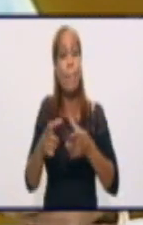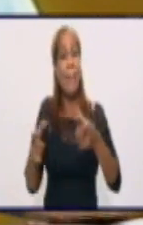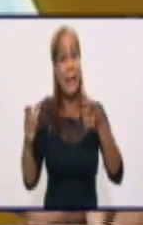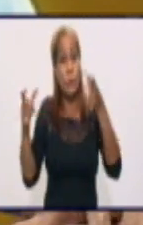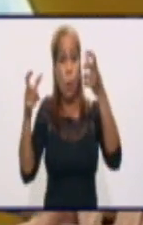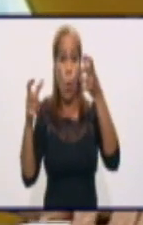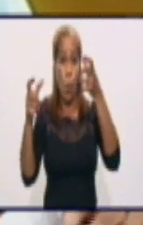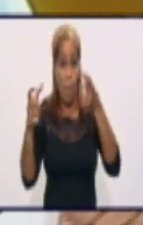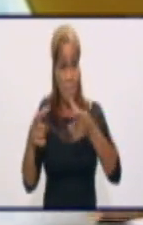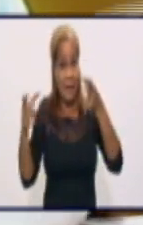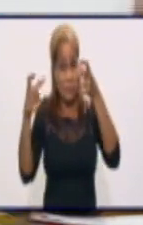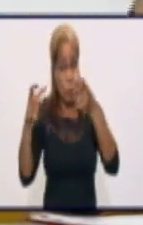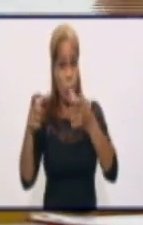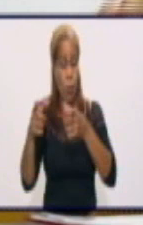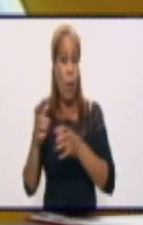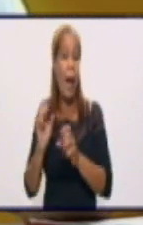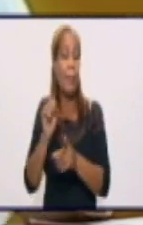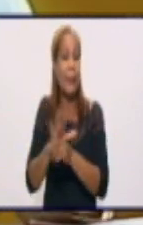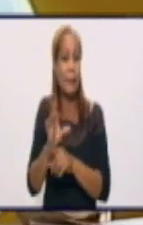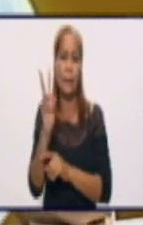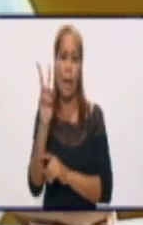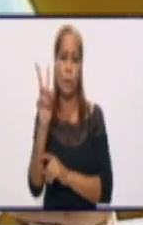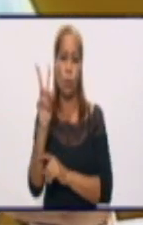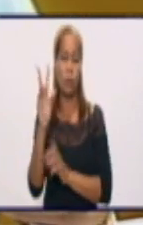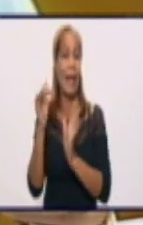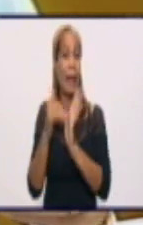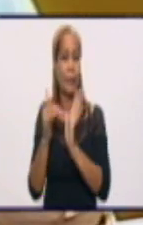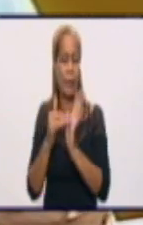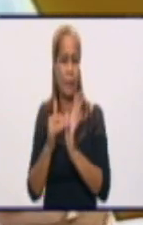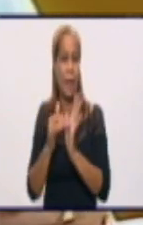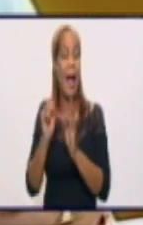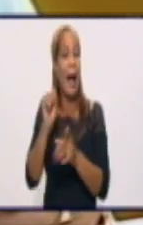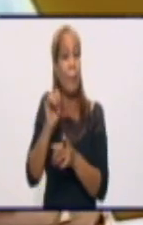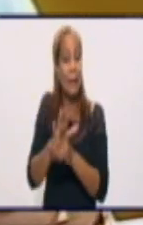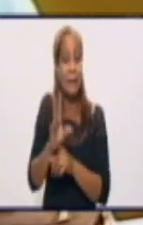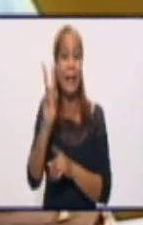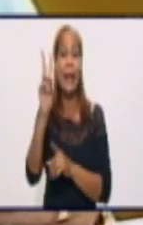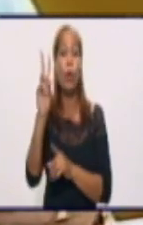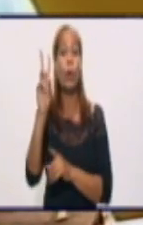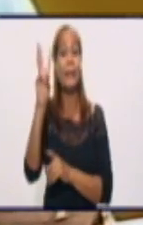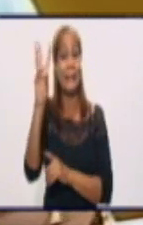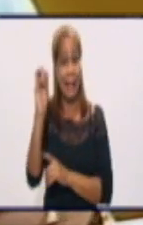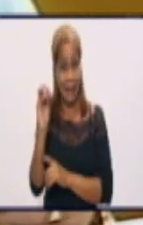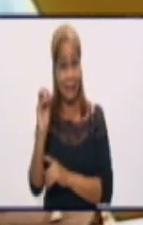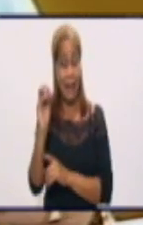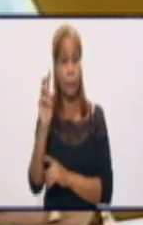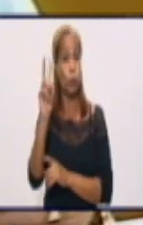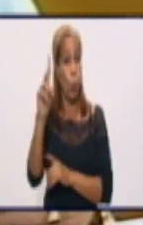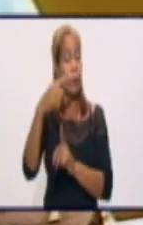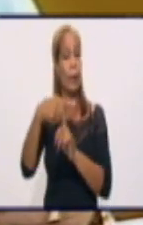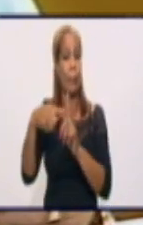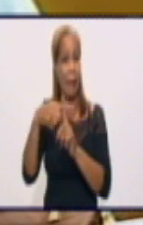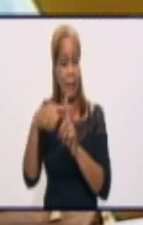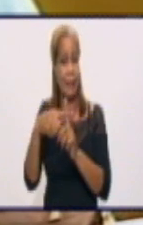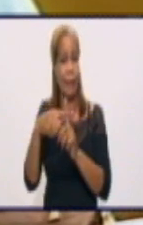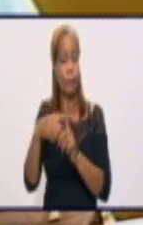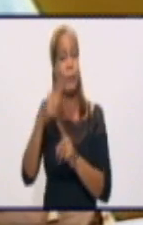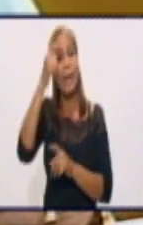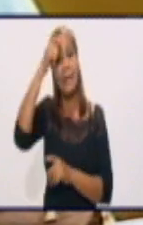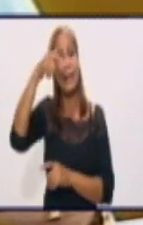señor a partir de las tres y treinta sería en manzanillo el circuito van decir y en one y el